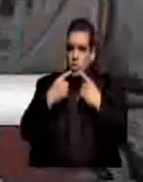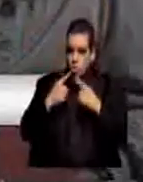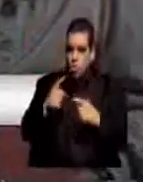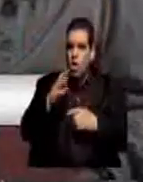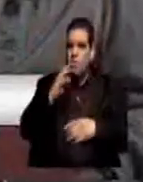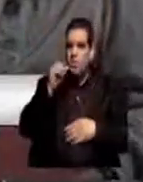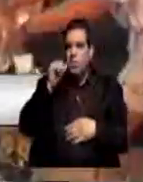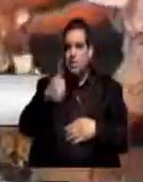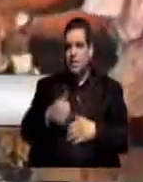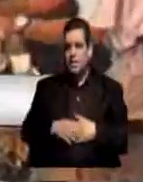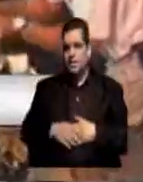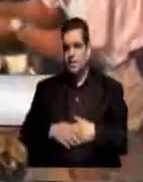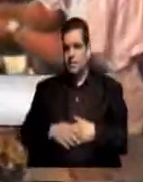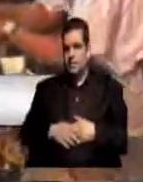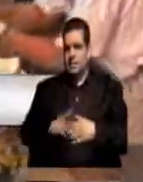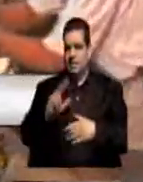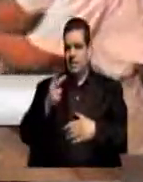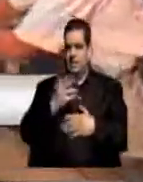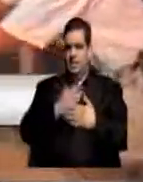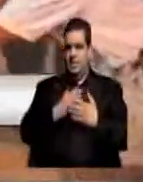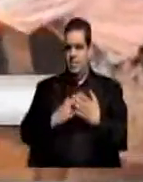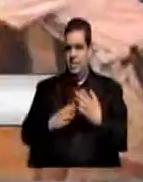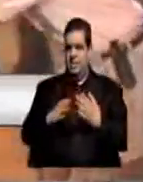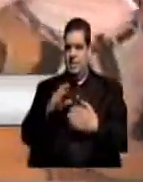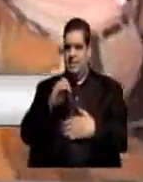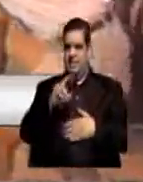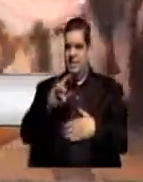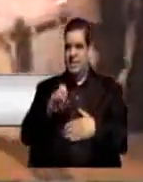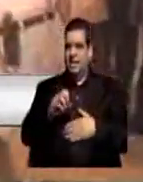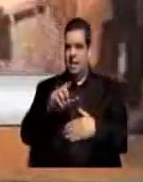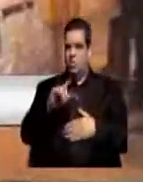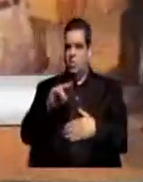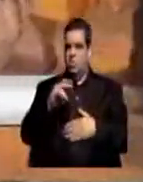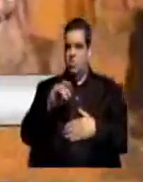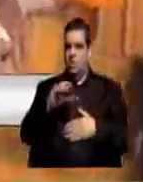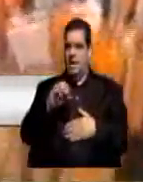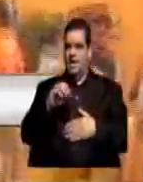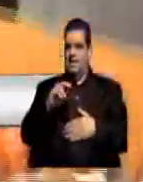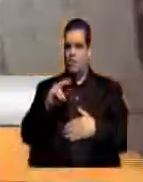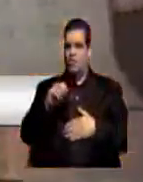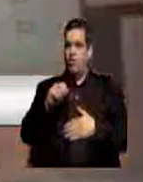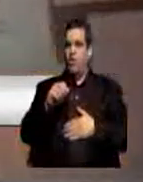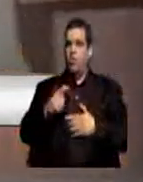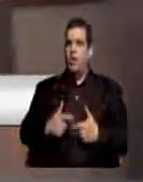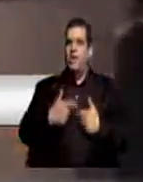hablamos mañana, en la tercera parte de esta serie. Luis Molina Casanova, una